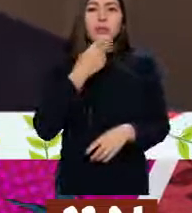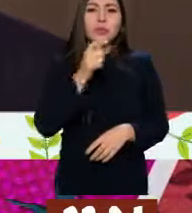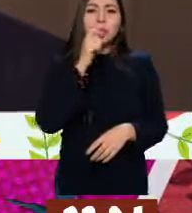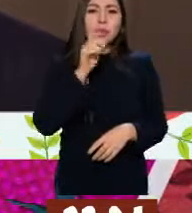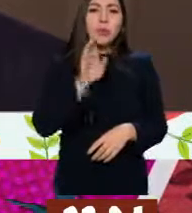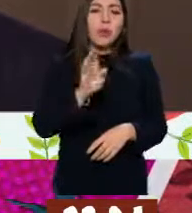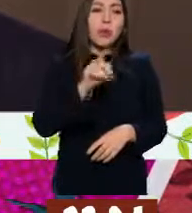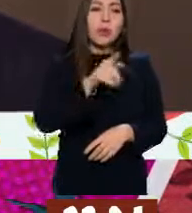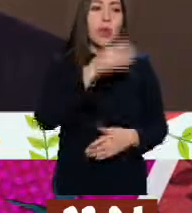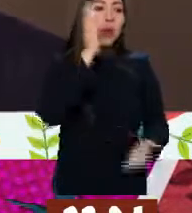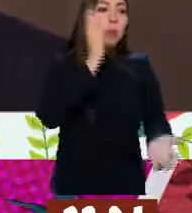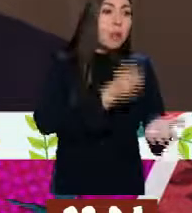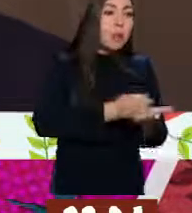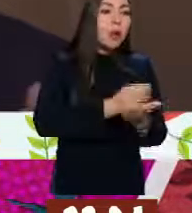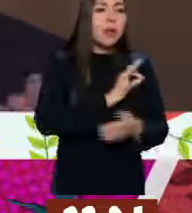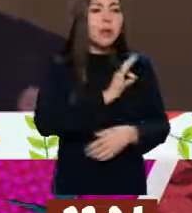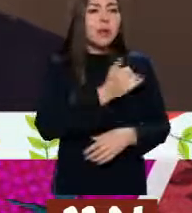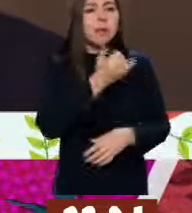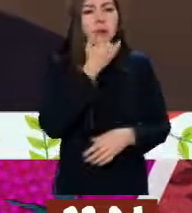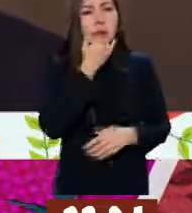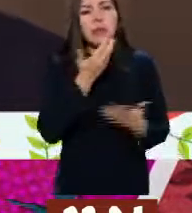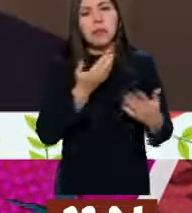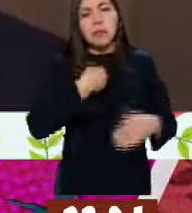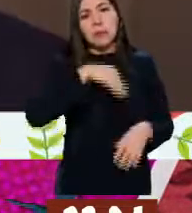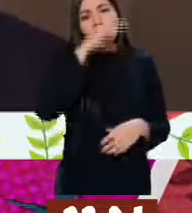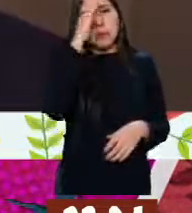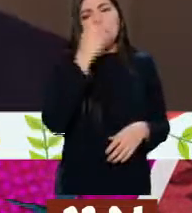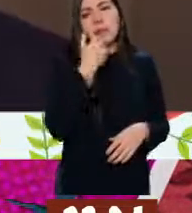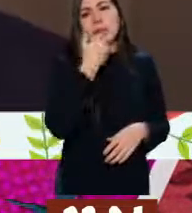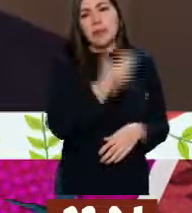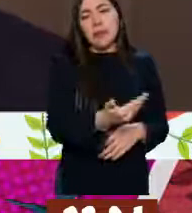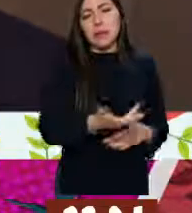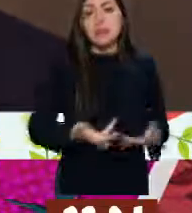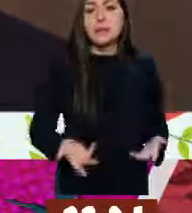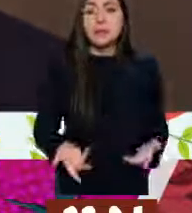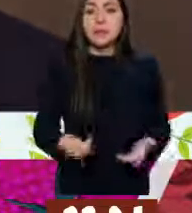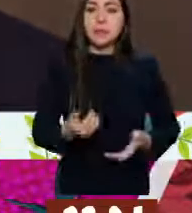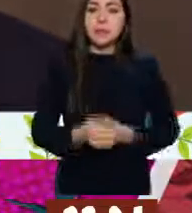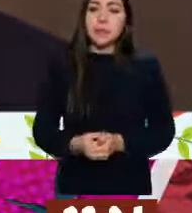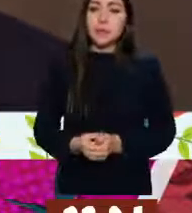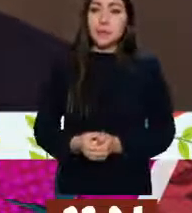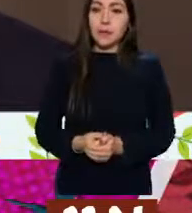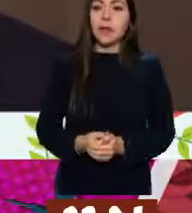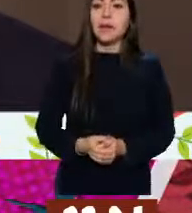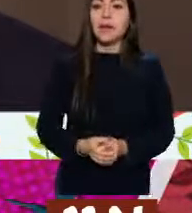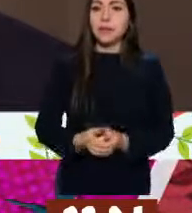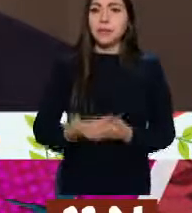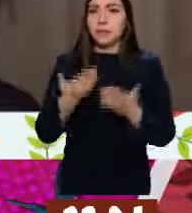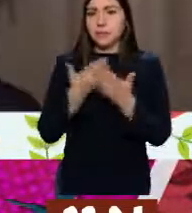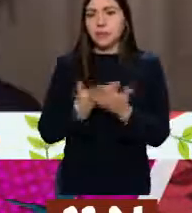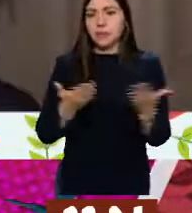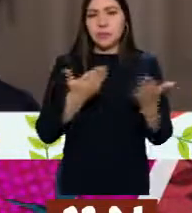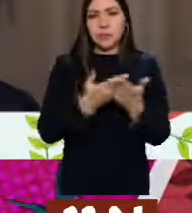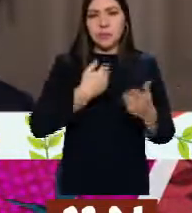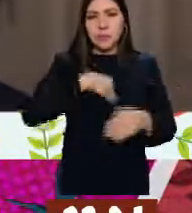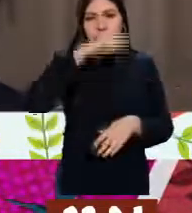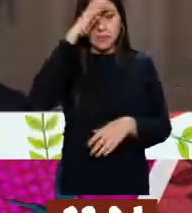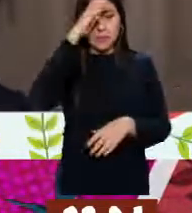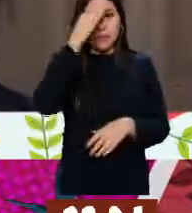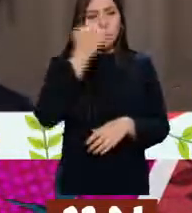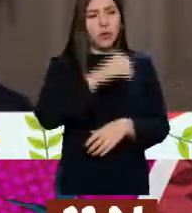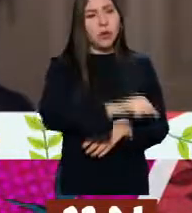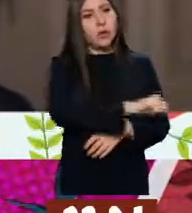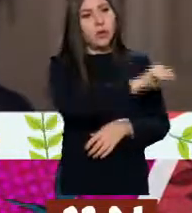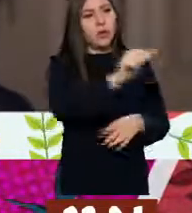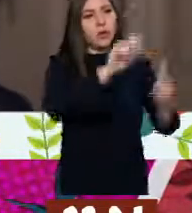parece loable, ¿no? Sí. Es Pues, muy oiga, importante. son a los que menos. Claro, yo creo que sí. Ahora, yo lo relaciono también con otro